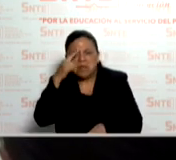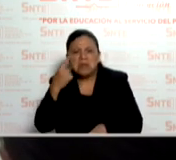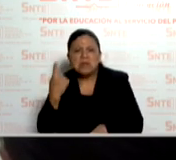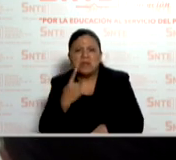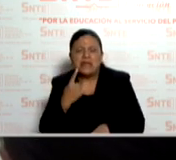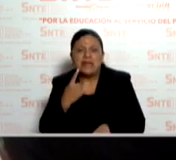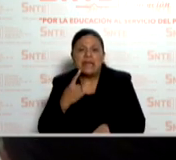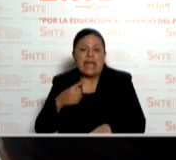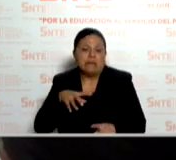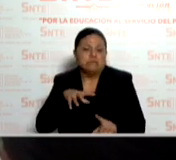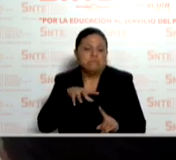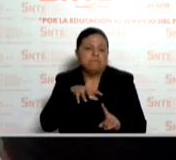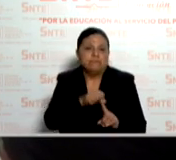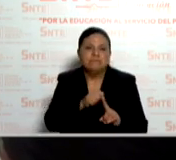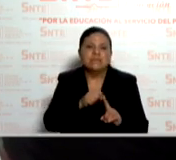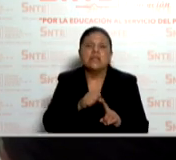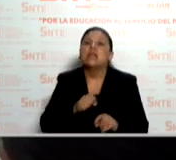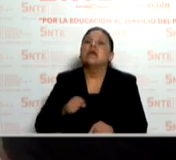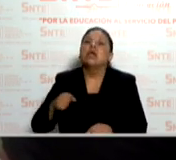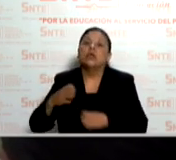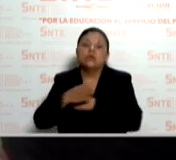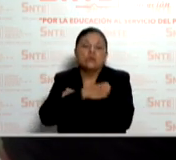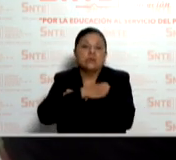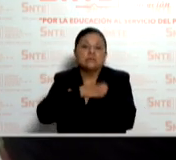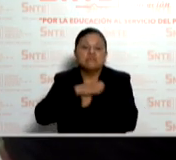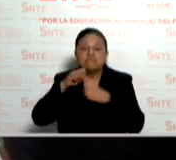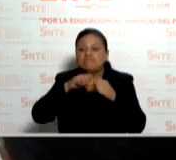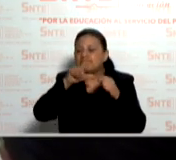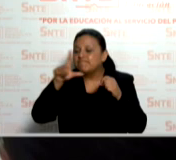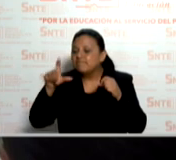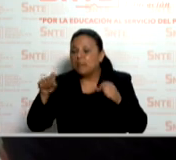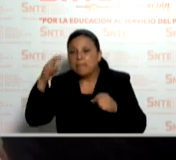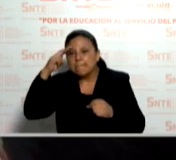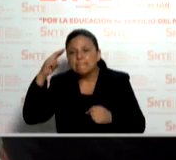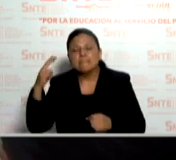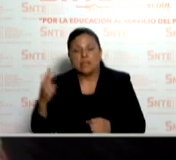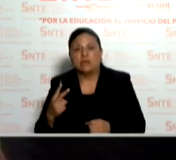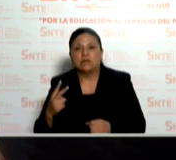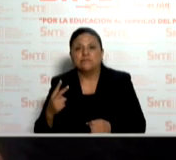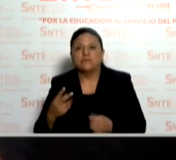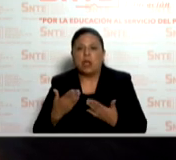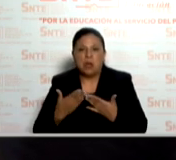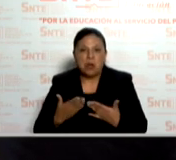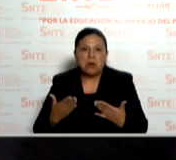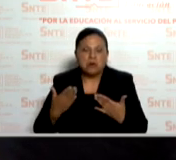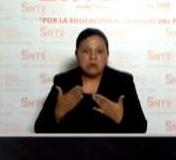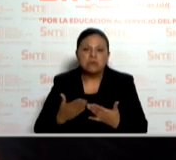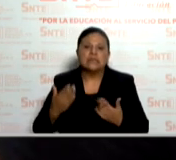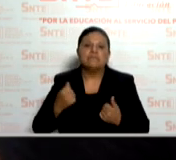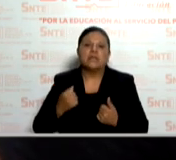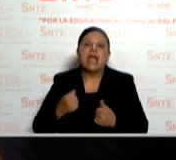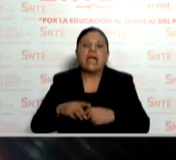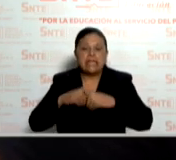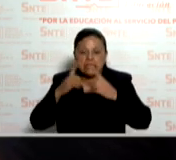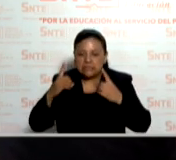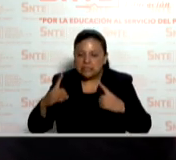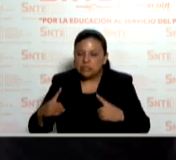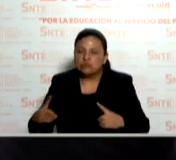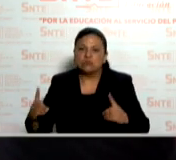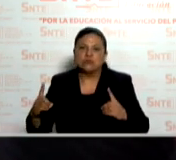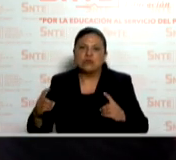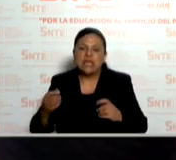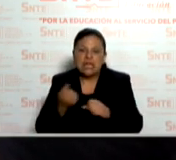una educación de calidad en México. Somos parte fundamental del sistema educativo y del desarrollo de nuestra